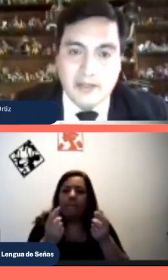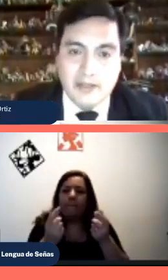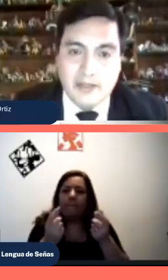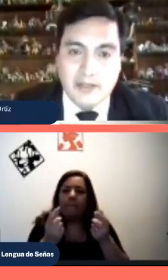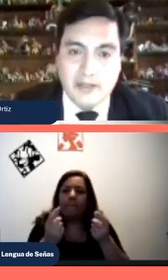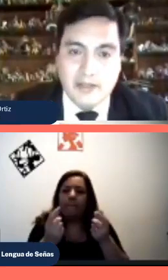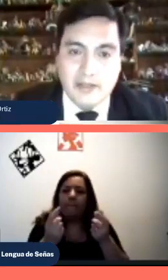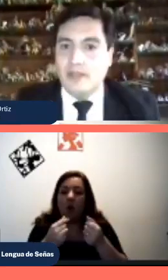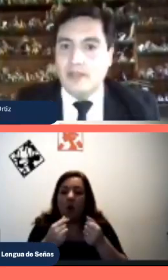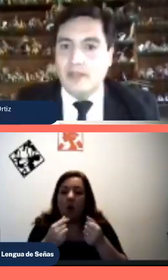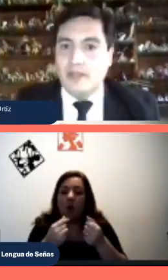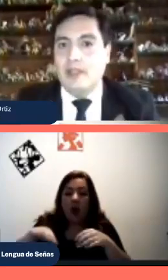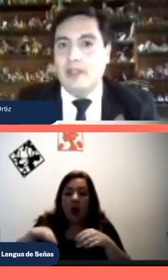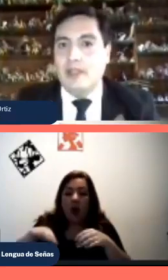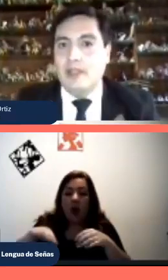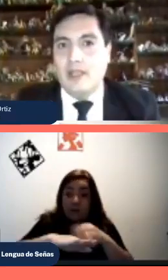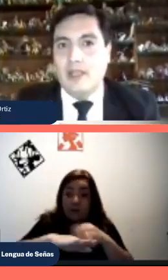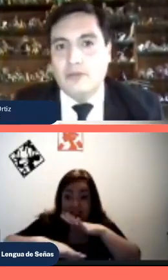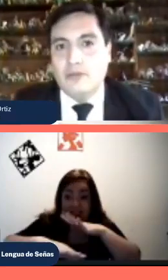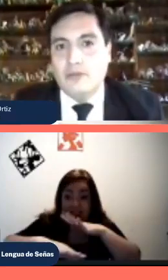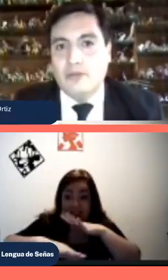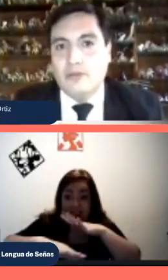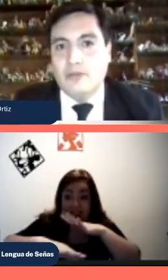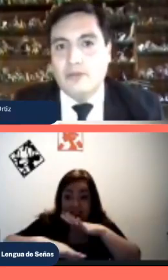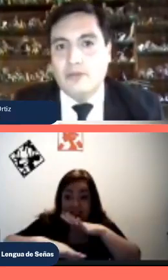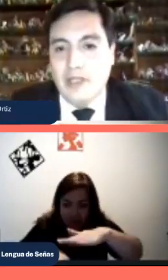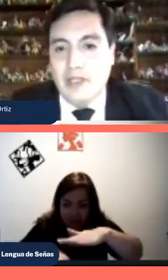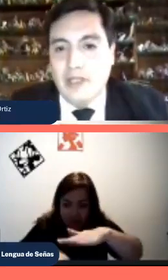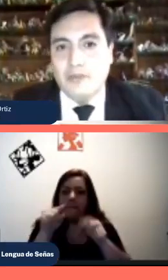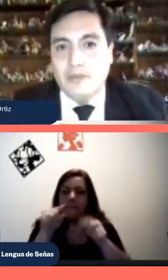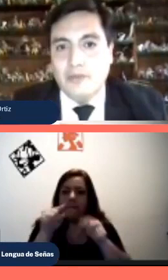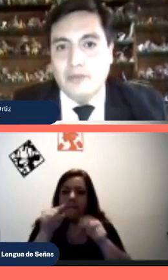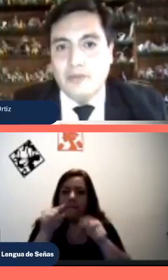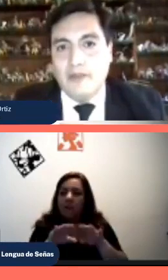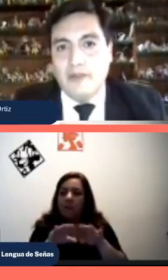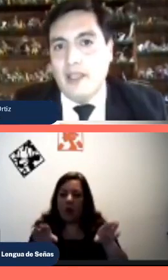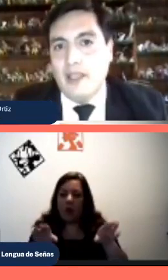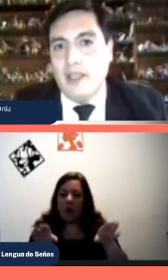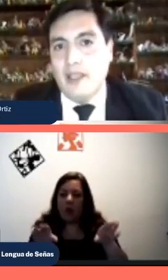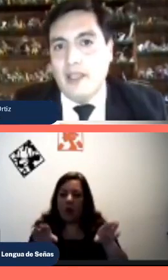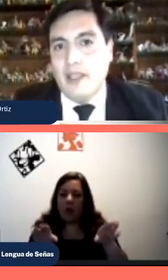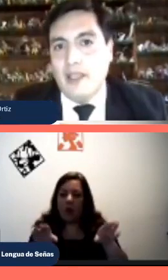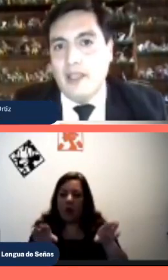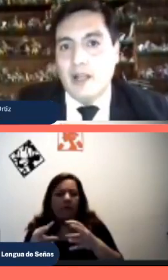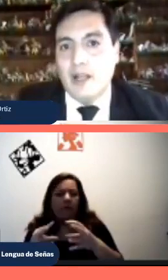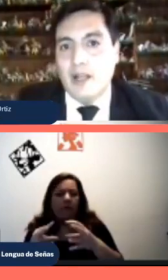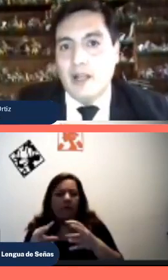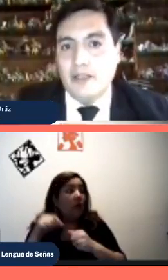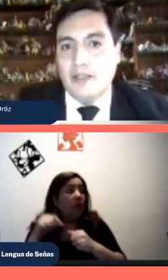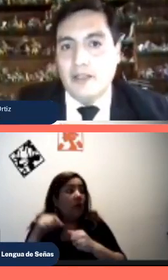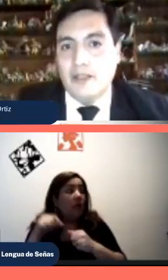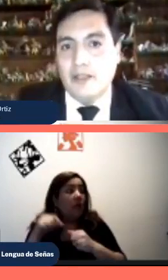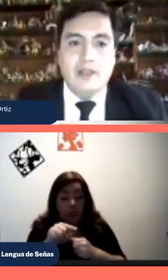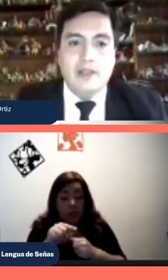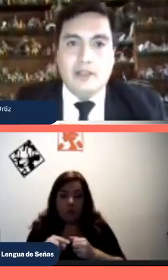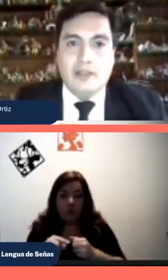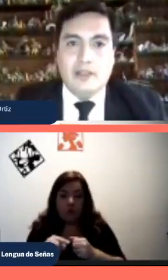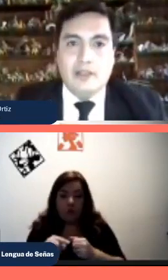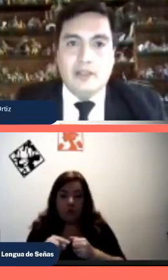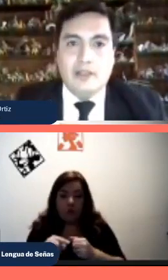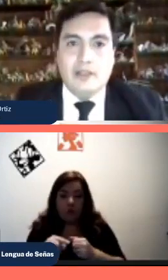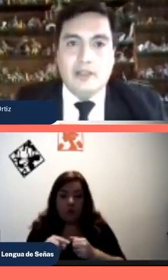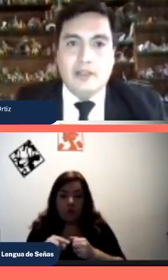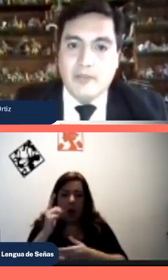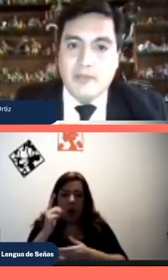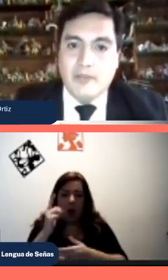marinas. Es así que esto dio indicios para saber a qué grupo de animal pertenece. Es un